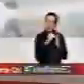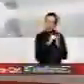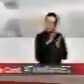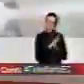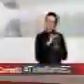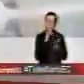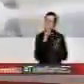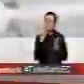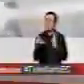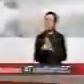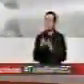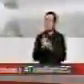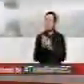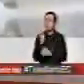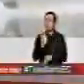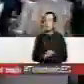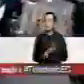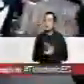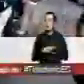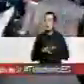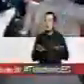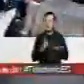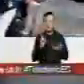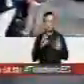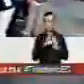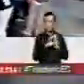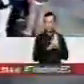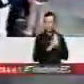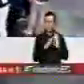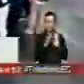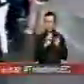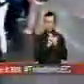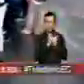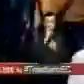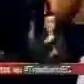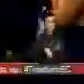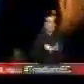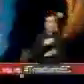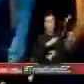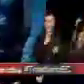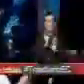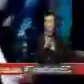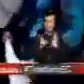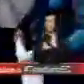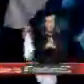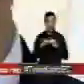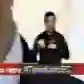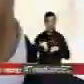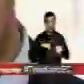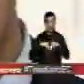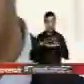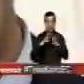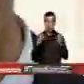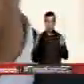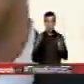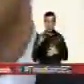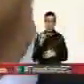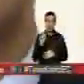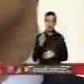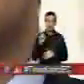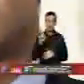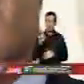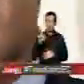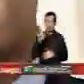suficiente precisamente una reforma. Pese a que aún no están aprobadas las reformas a la ley de movilidad, para